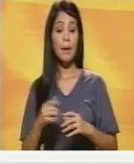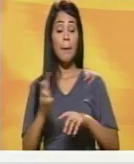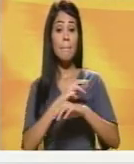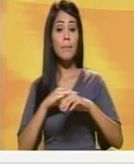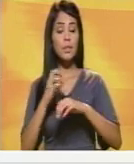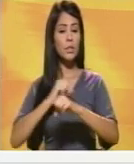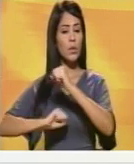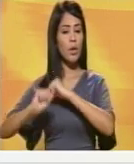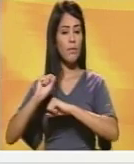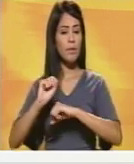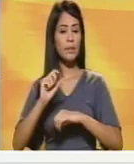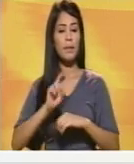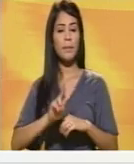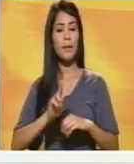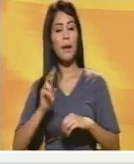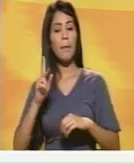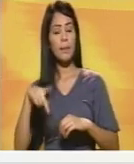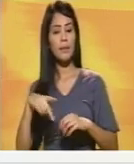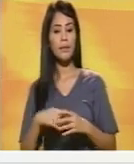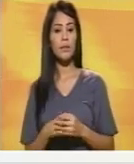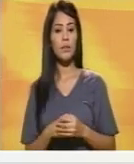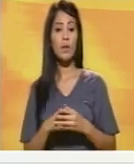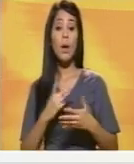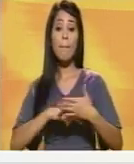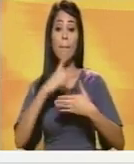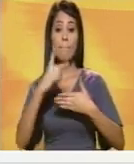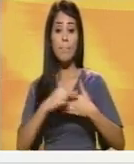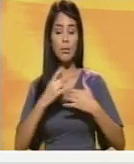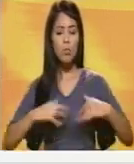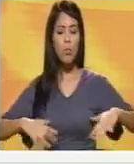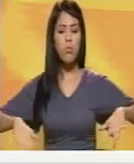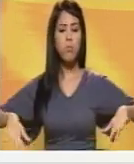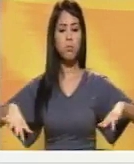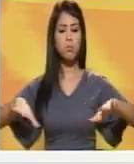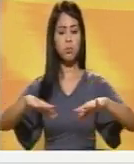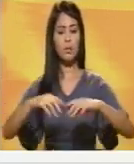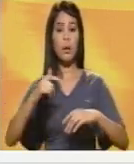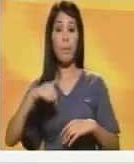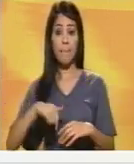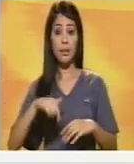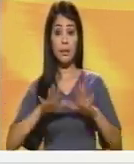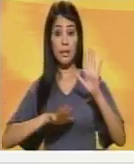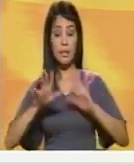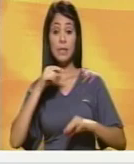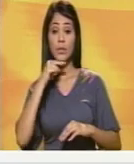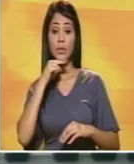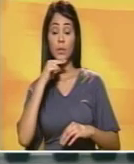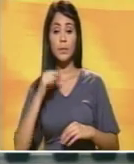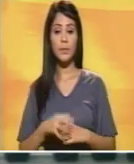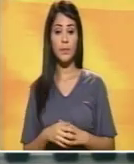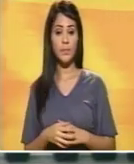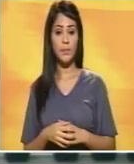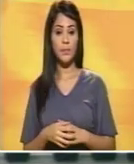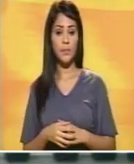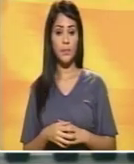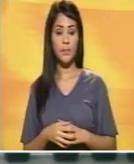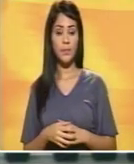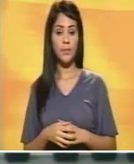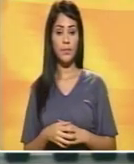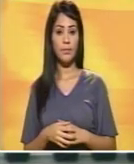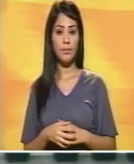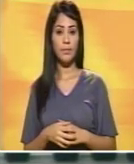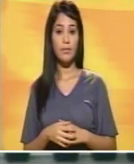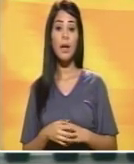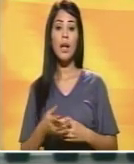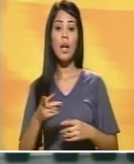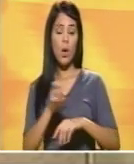de la Defensa, anunció la activación del Plan República de cara a las elecciones regionales previstas para este 15 de octubre. Desde el Paseo Los Próceres,